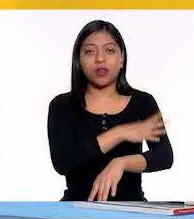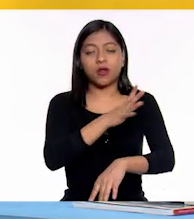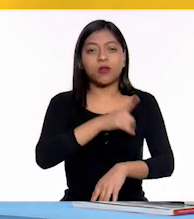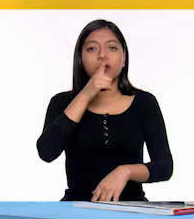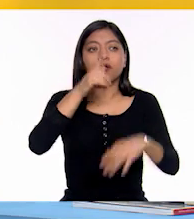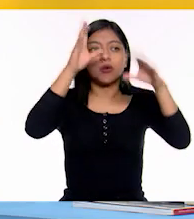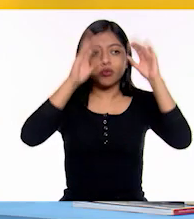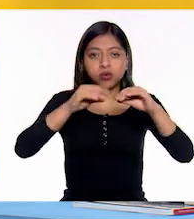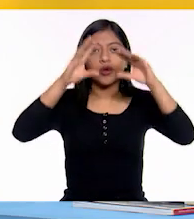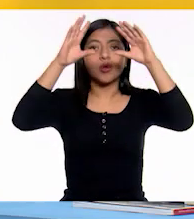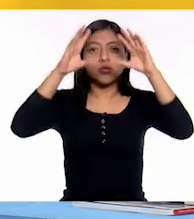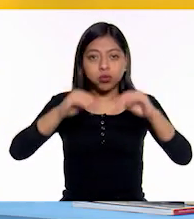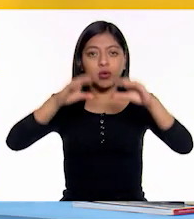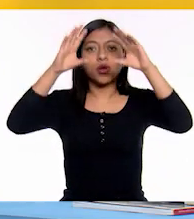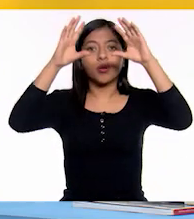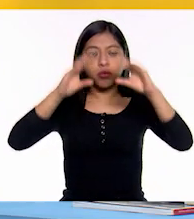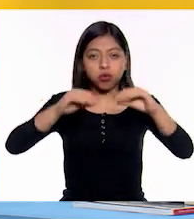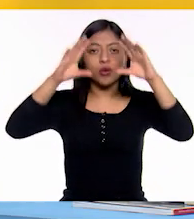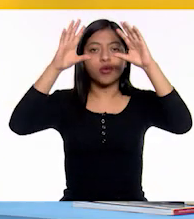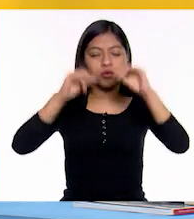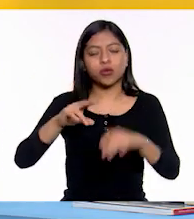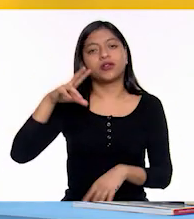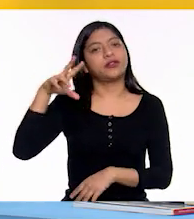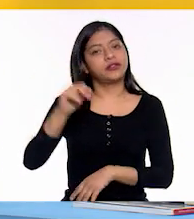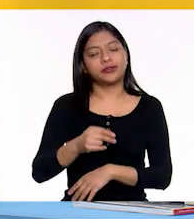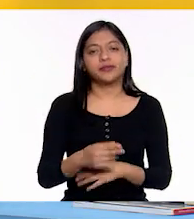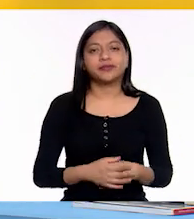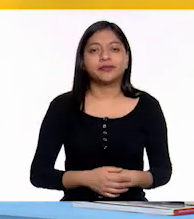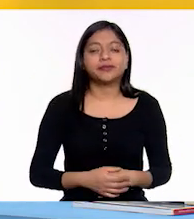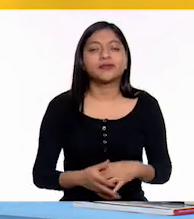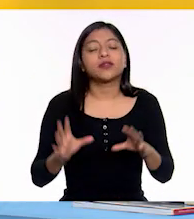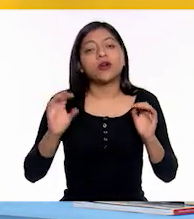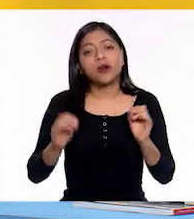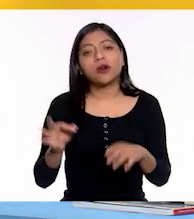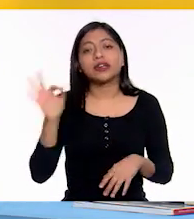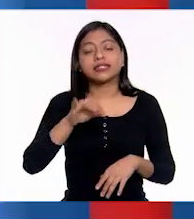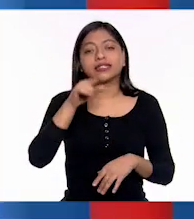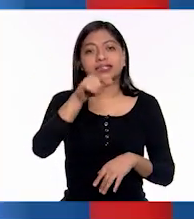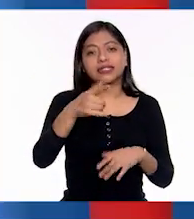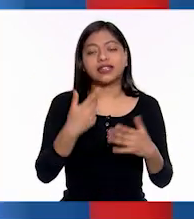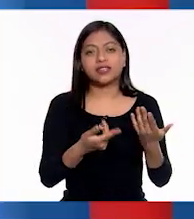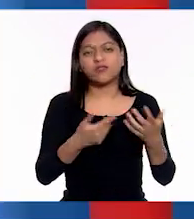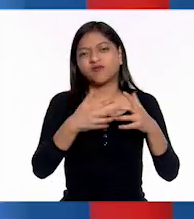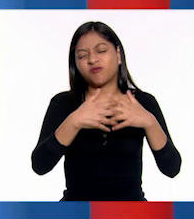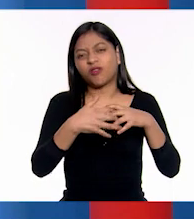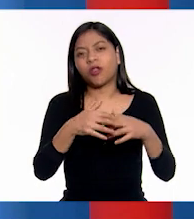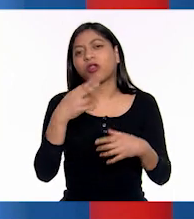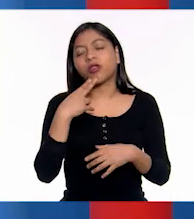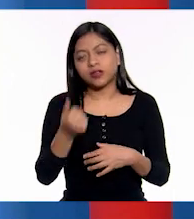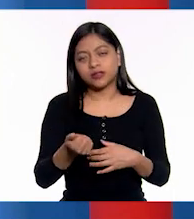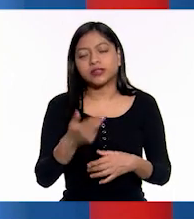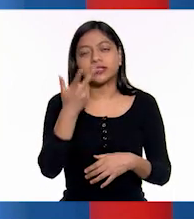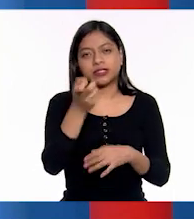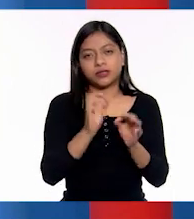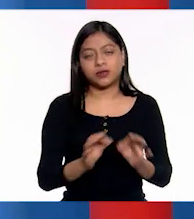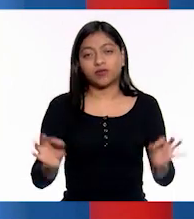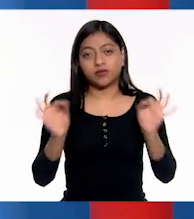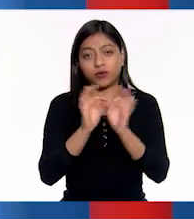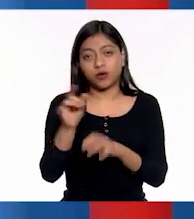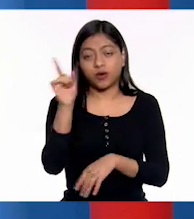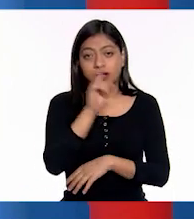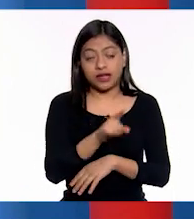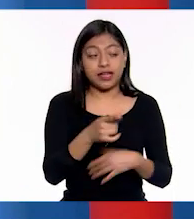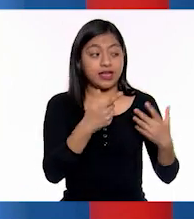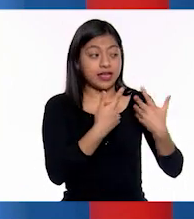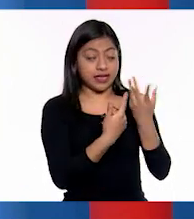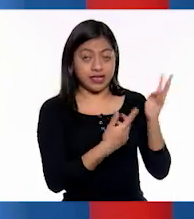nuestros aparatos electrónicos pues no funcionarían adecuadamente o incluso se descompondrían. Así es, para poder atender la demanda